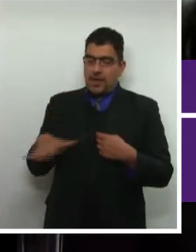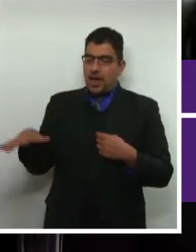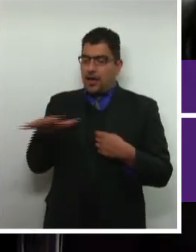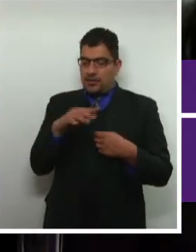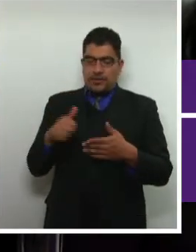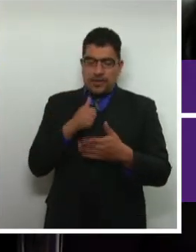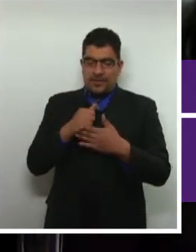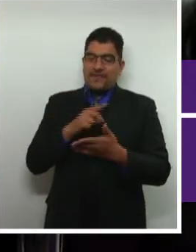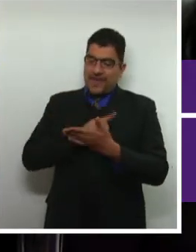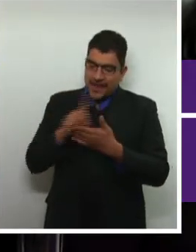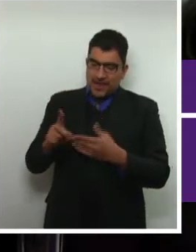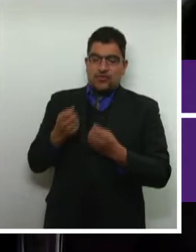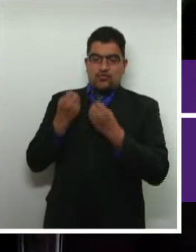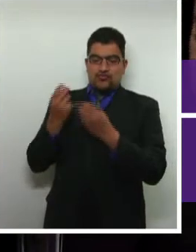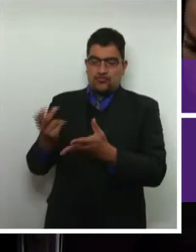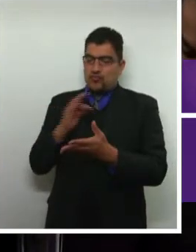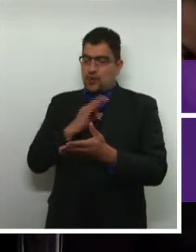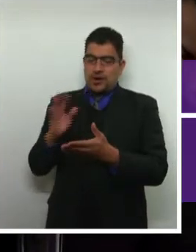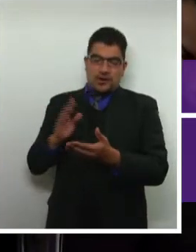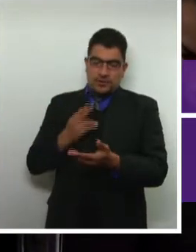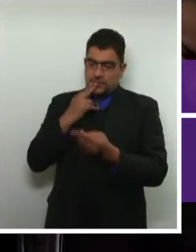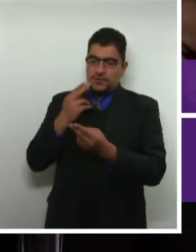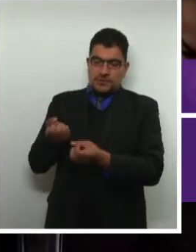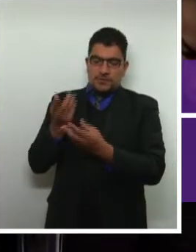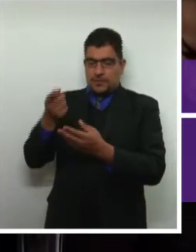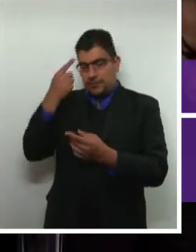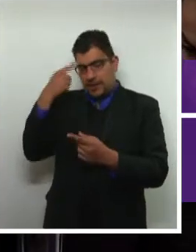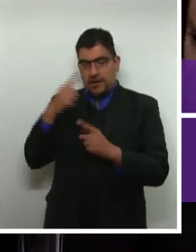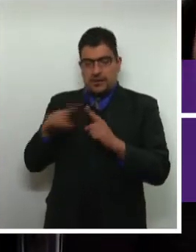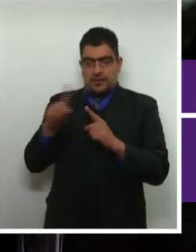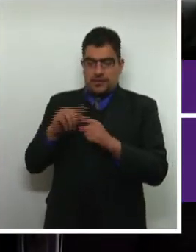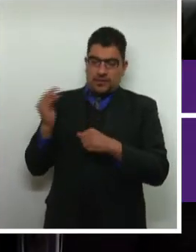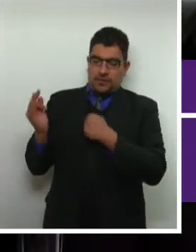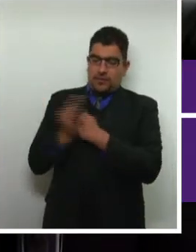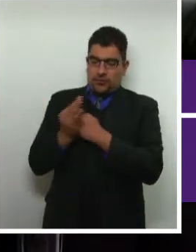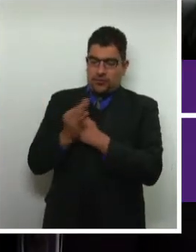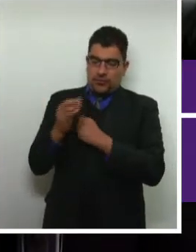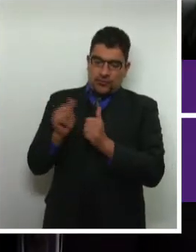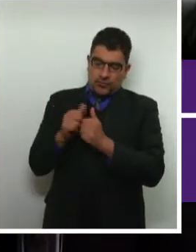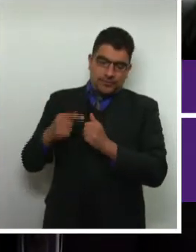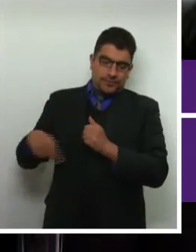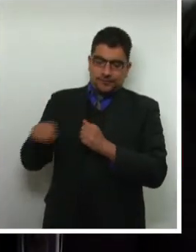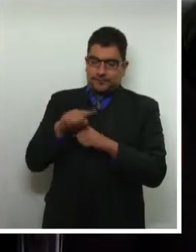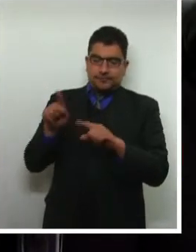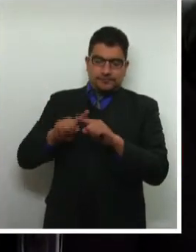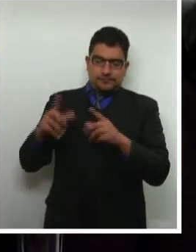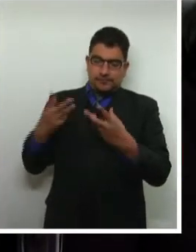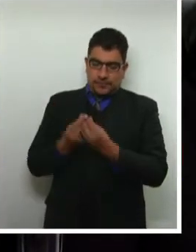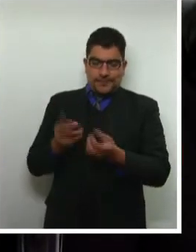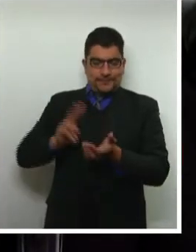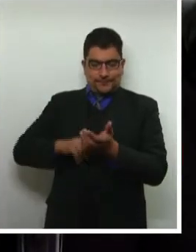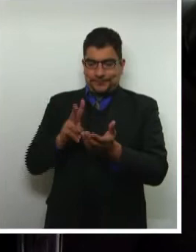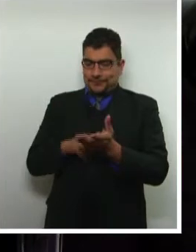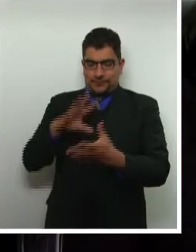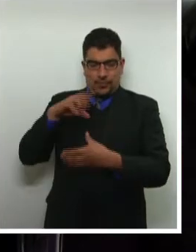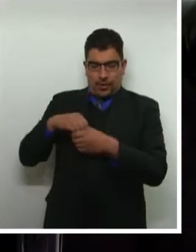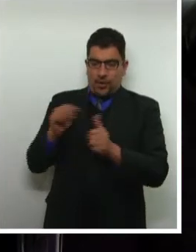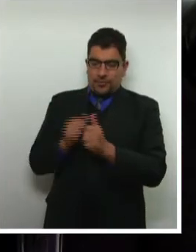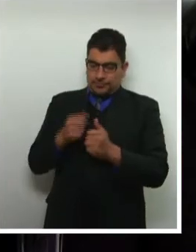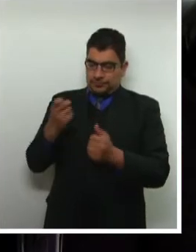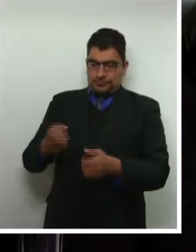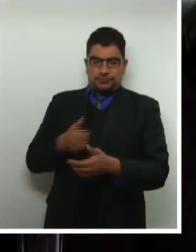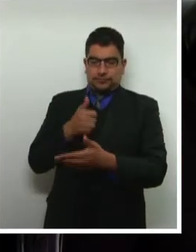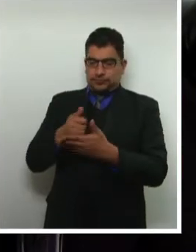ciudad, a que se pueda utilizar para la protección, conservación y enriquecimiento de